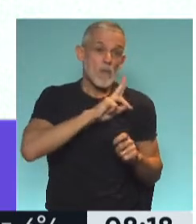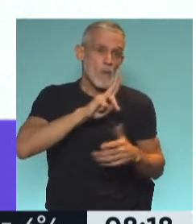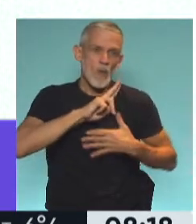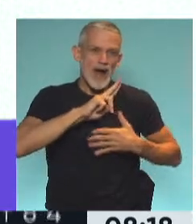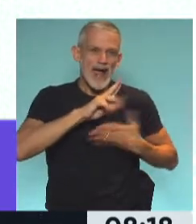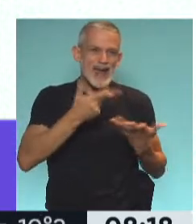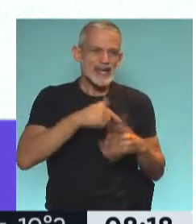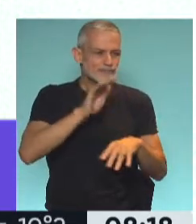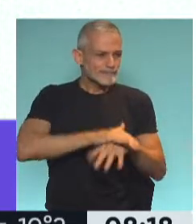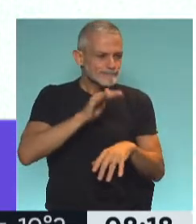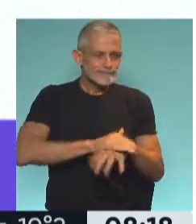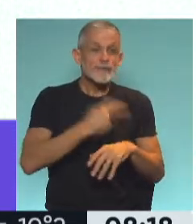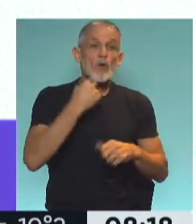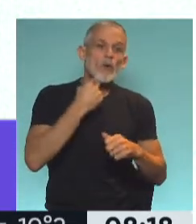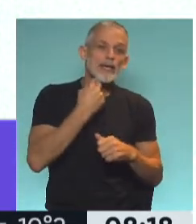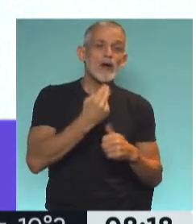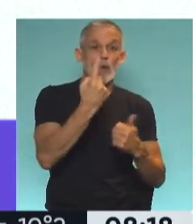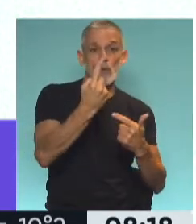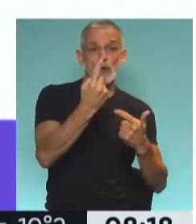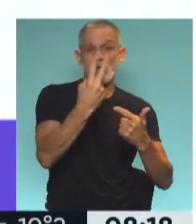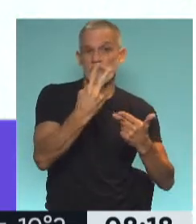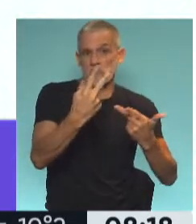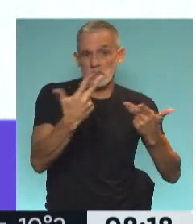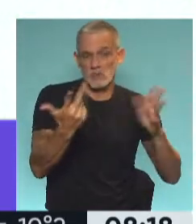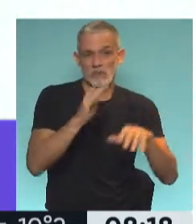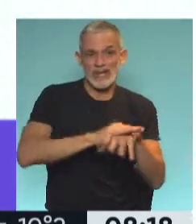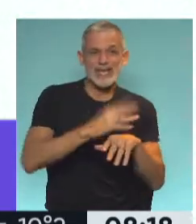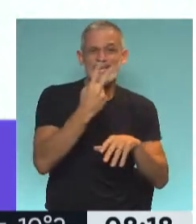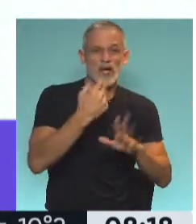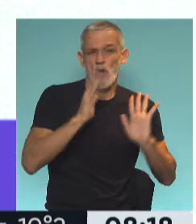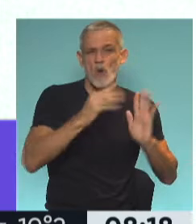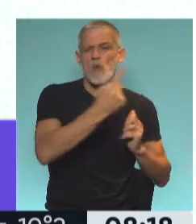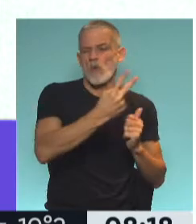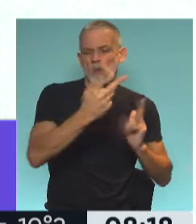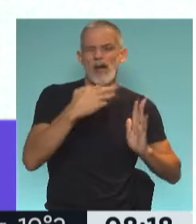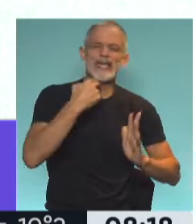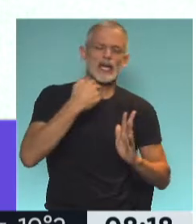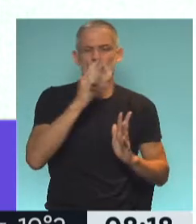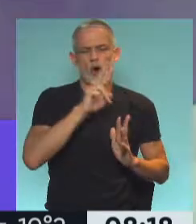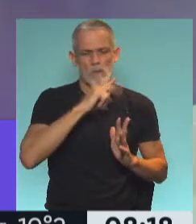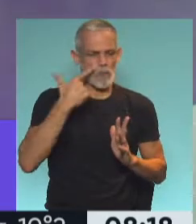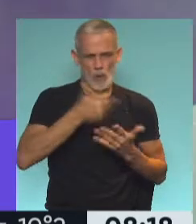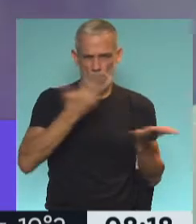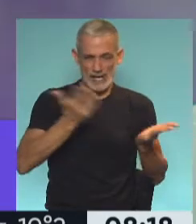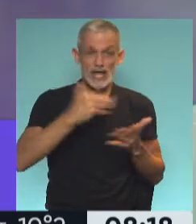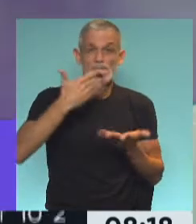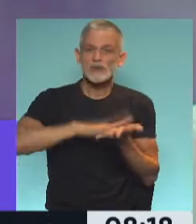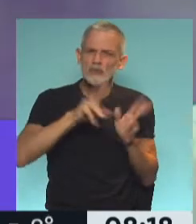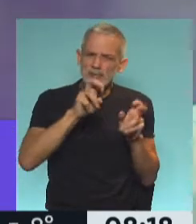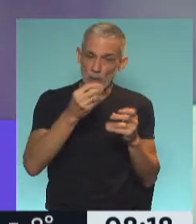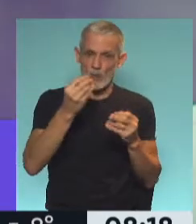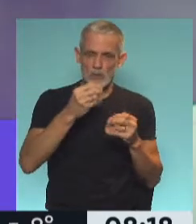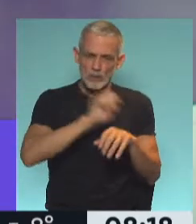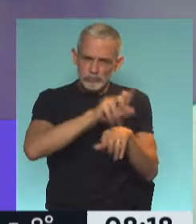que están a cargo de uno o más hijos o hijas. Vamos a ver cuál fue la realidad y por qué estamos hablando de esto. Bueno, porque lo que va